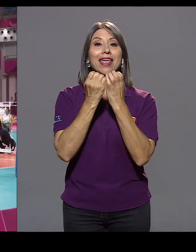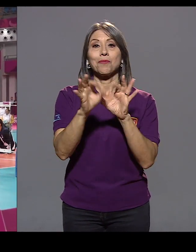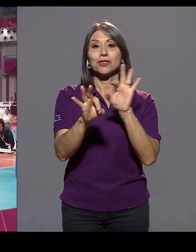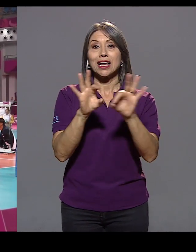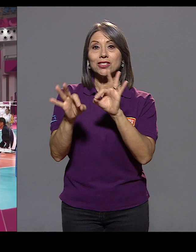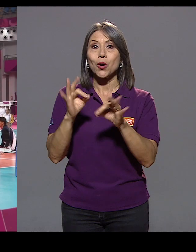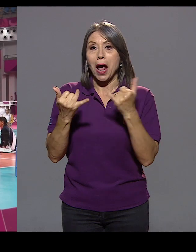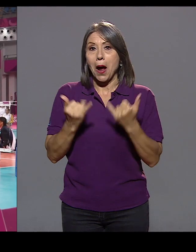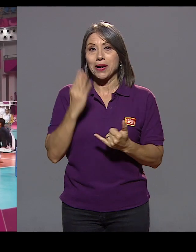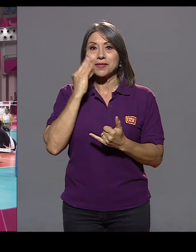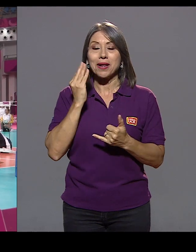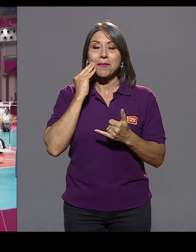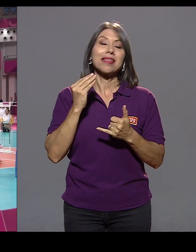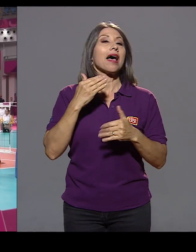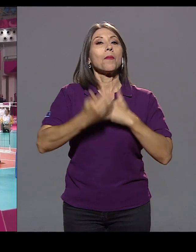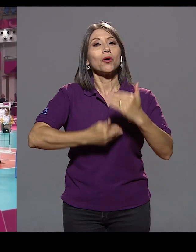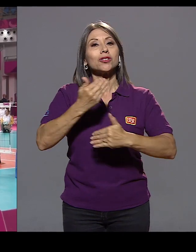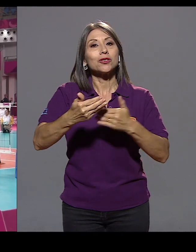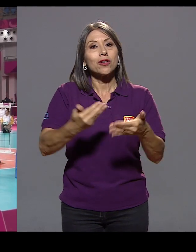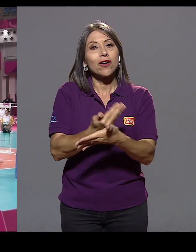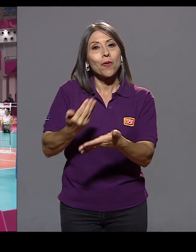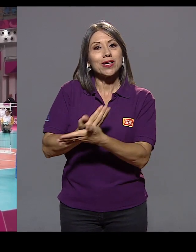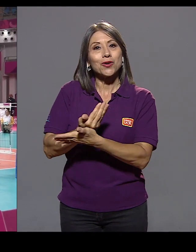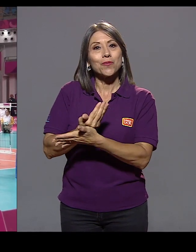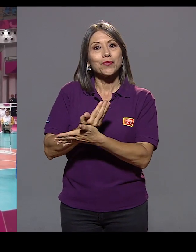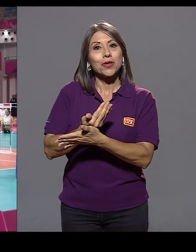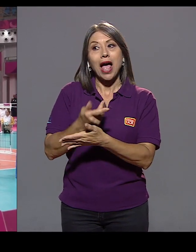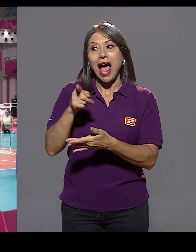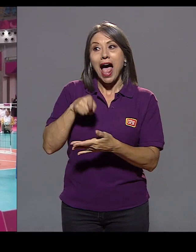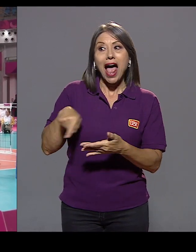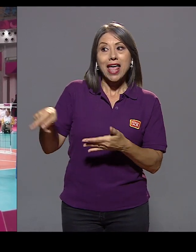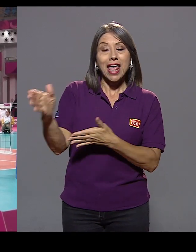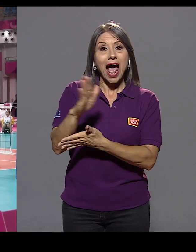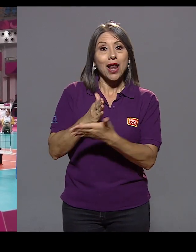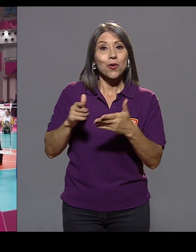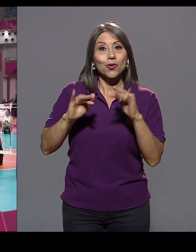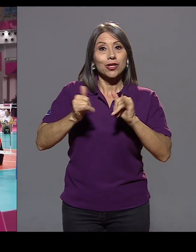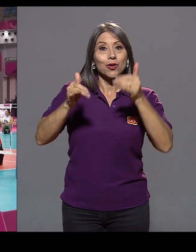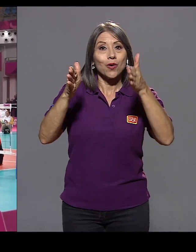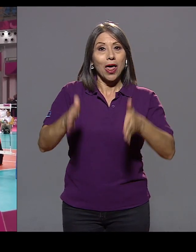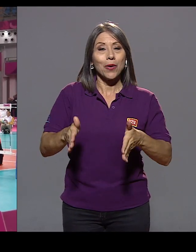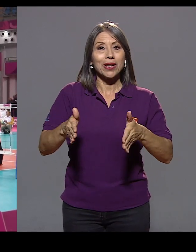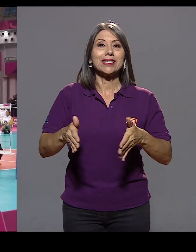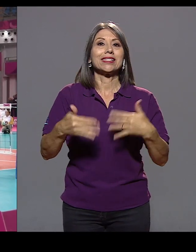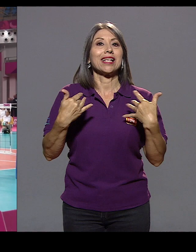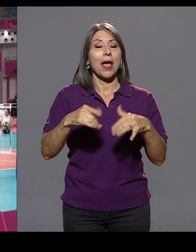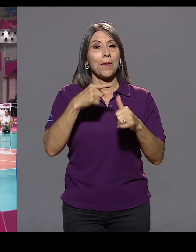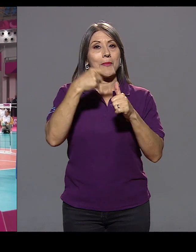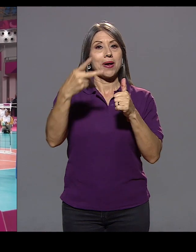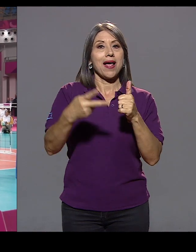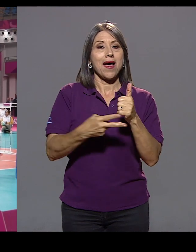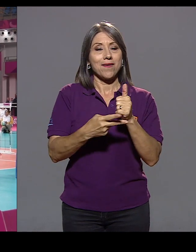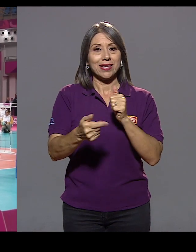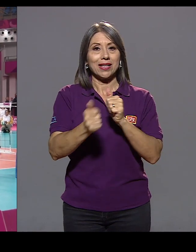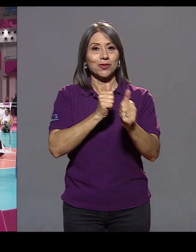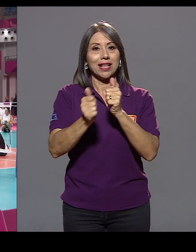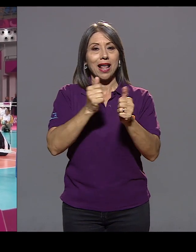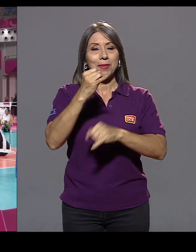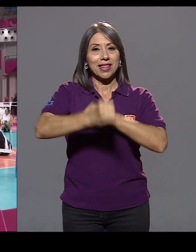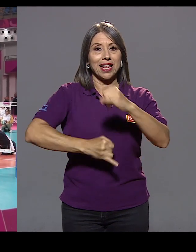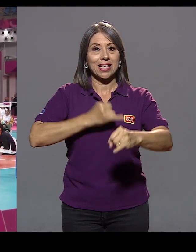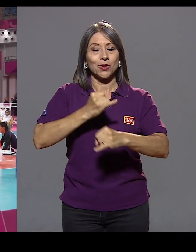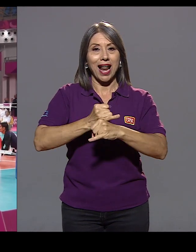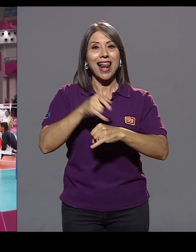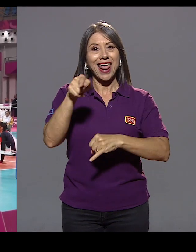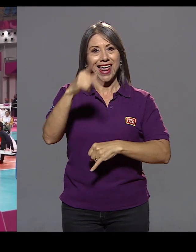La selección experimenta un proceso de renovación, por lo que buena parte del equipo debutó en un certamen internacional en Lima